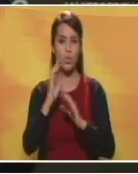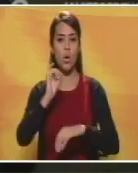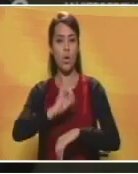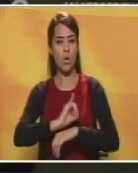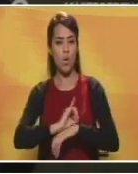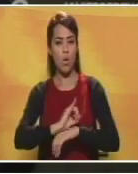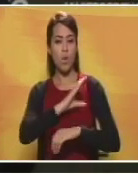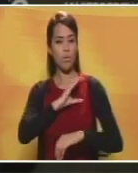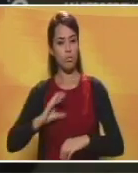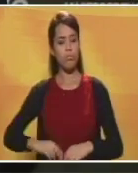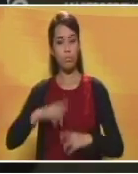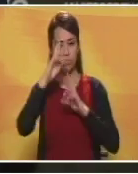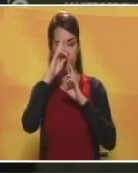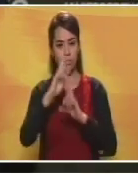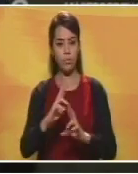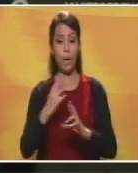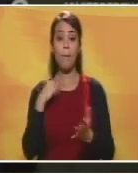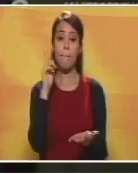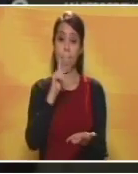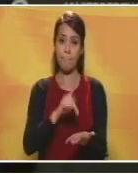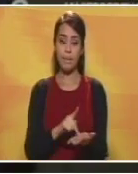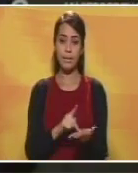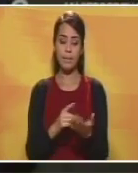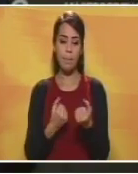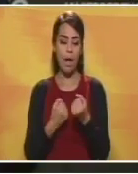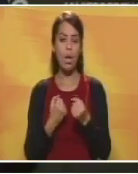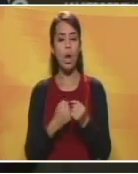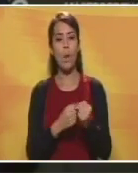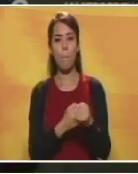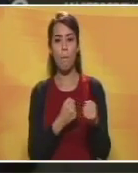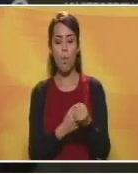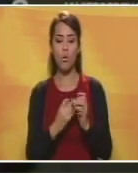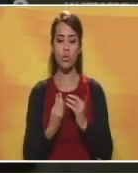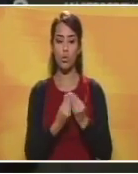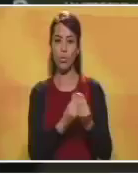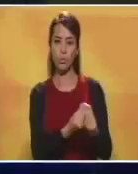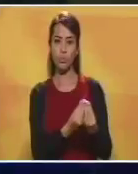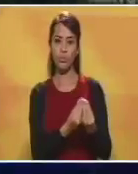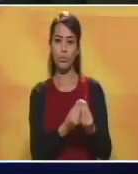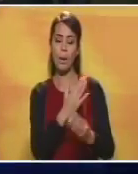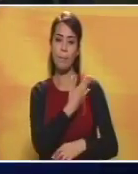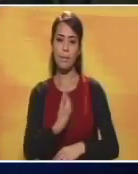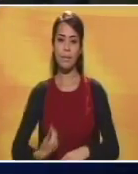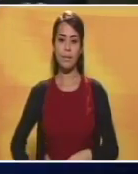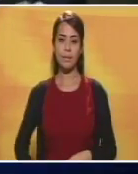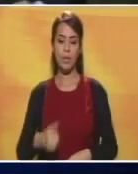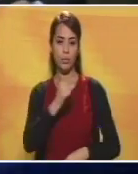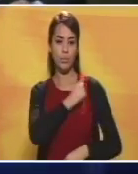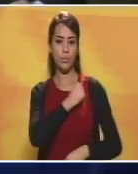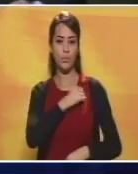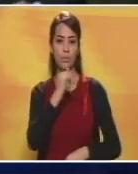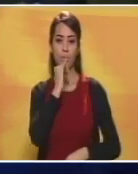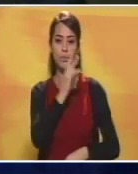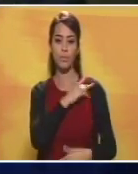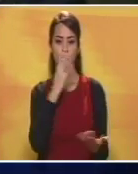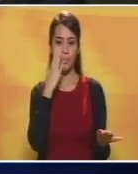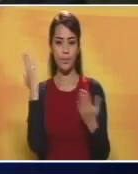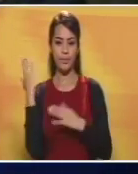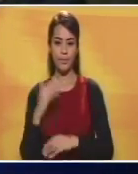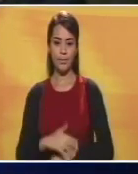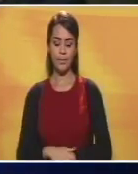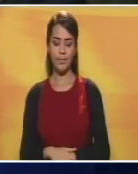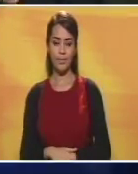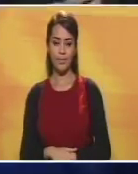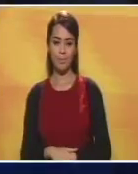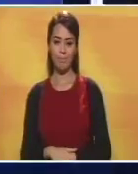cristianas respetables para participar como acompañantes en las presidenciales. En Chacao, Euclides Sotillo, Noticiero